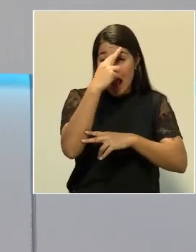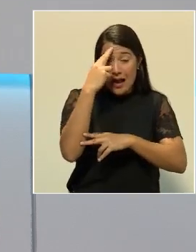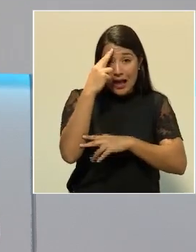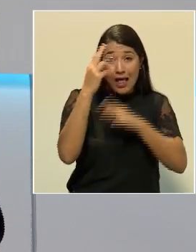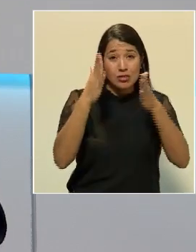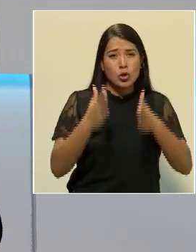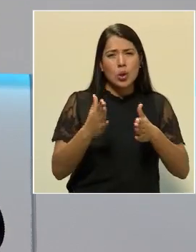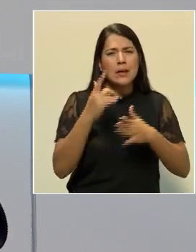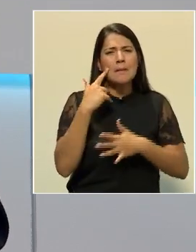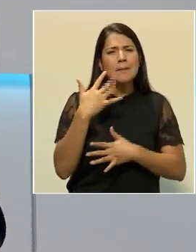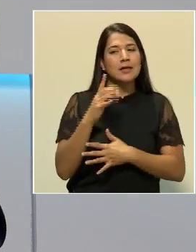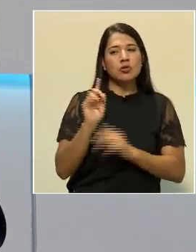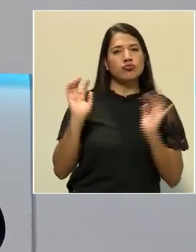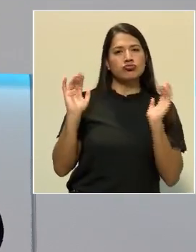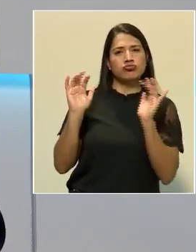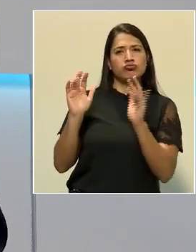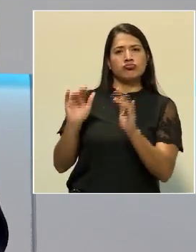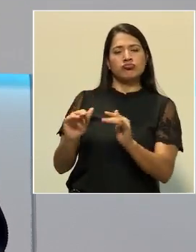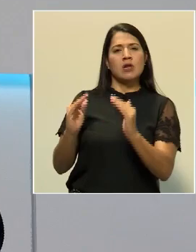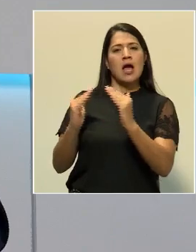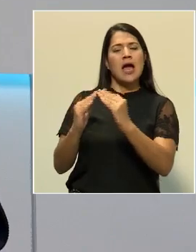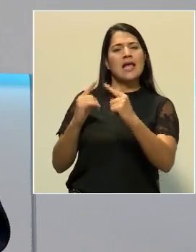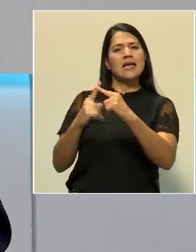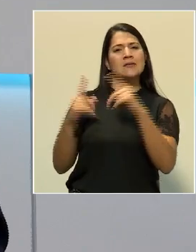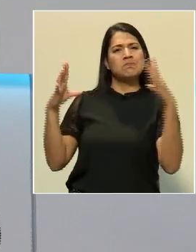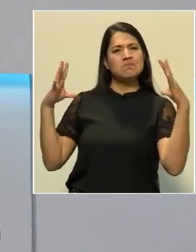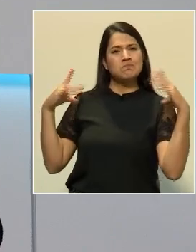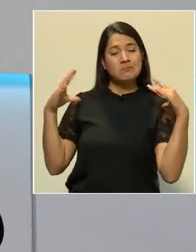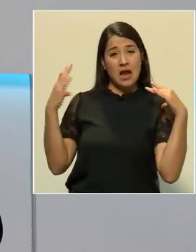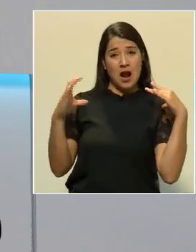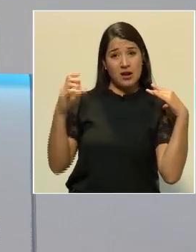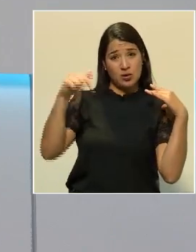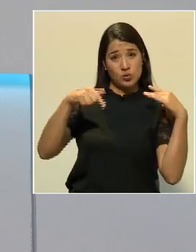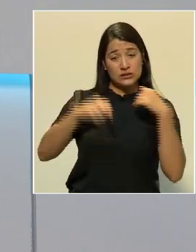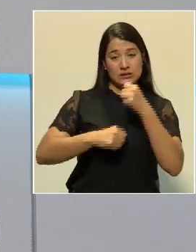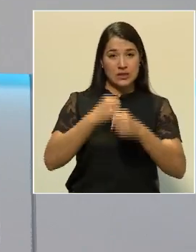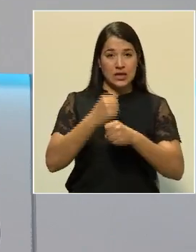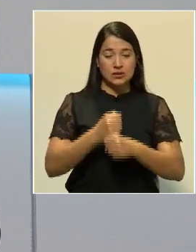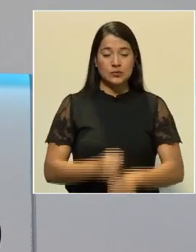que no haga la romería presencial este año.